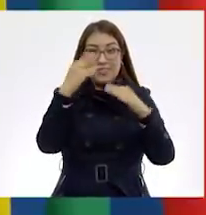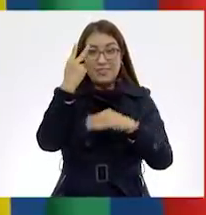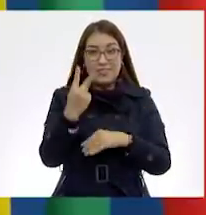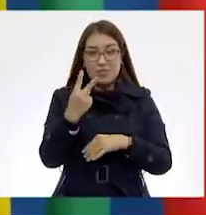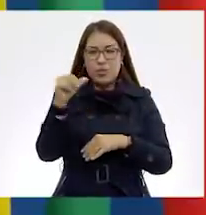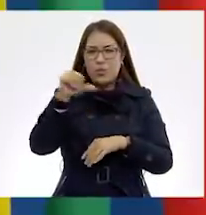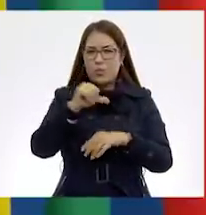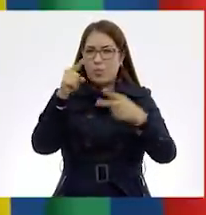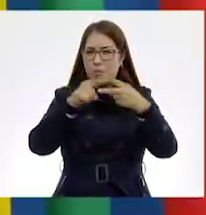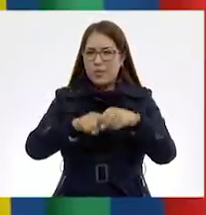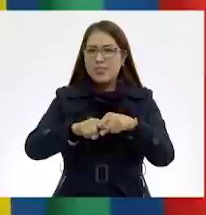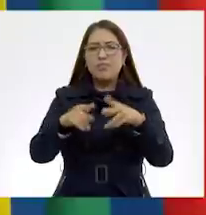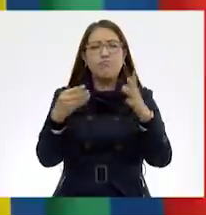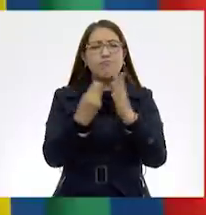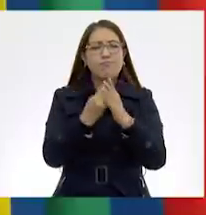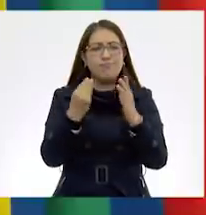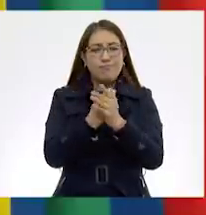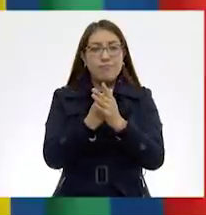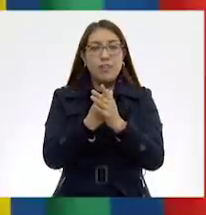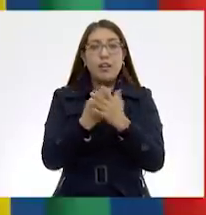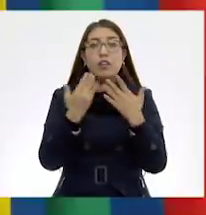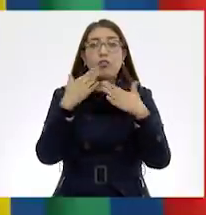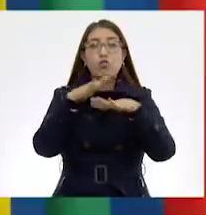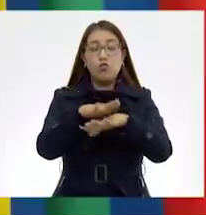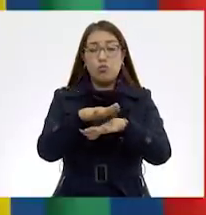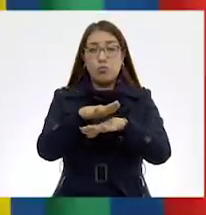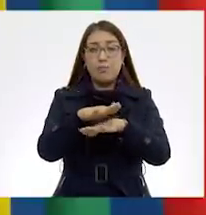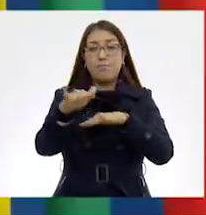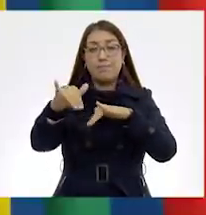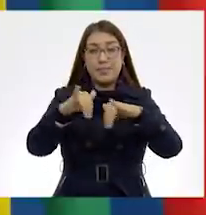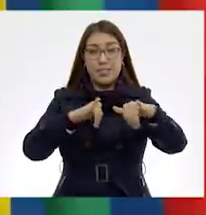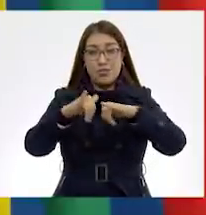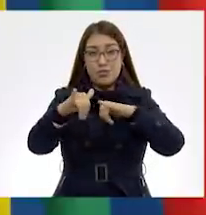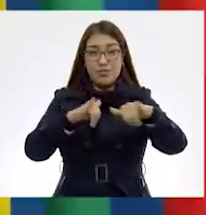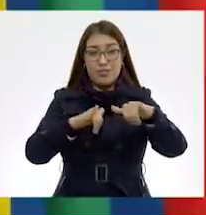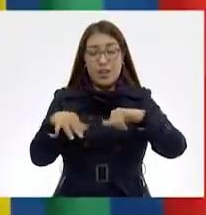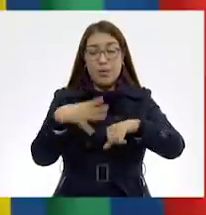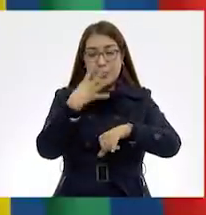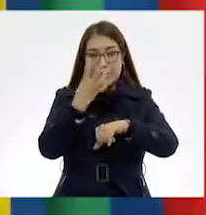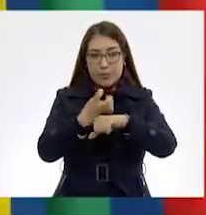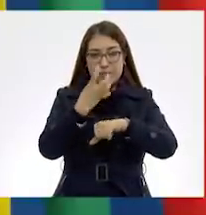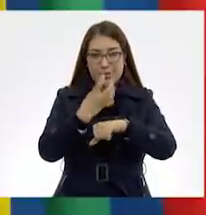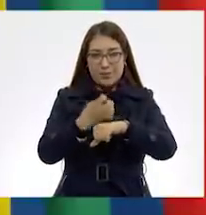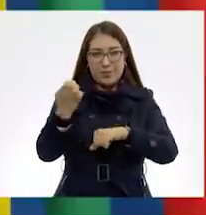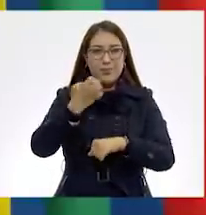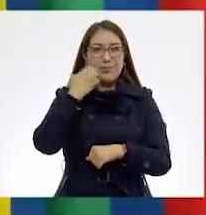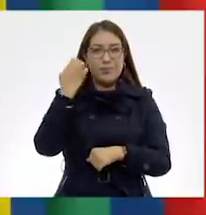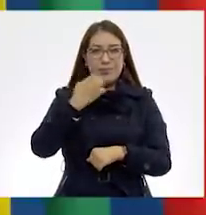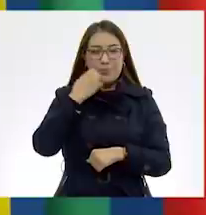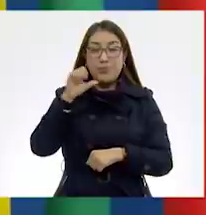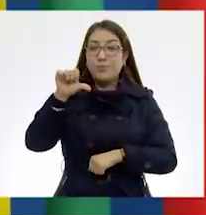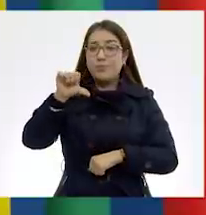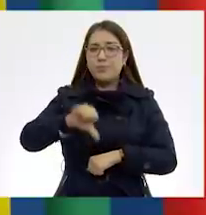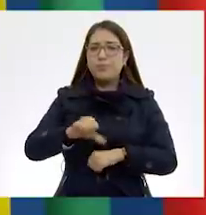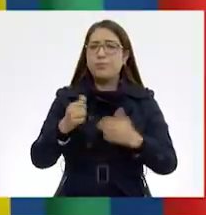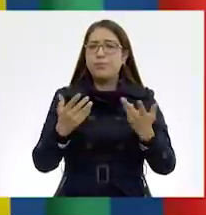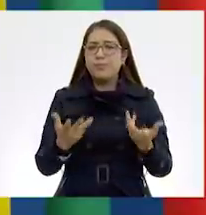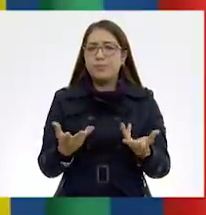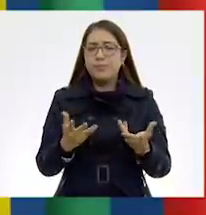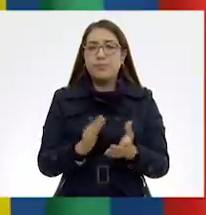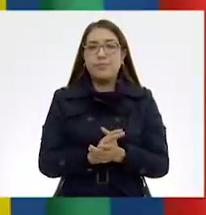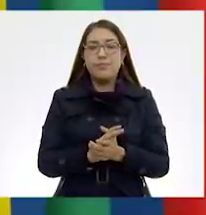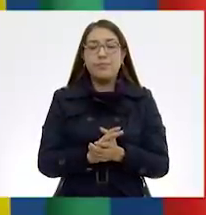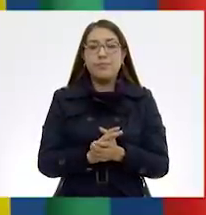inicio a una clase más de la materia de geografía de cuarto grado. En esta ocasión conoceremos